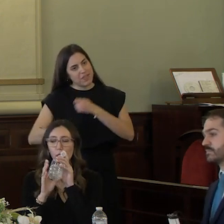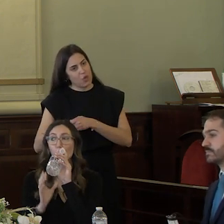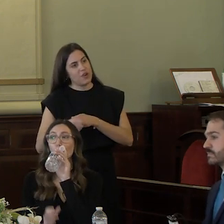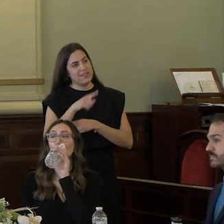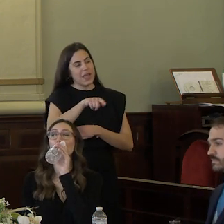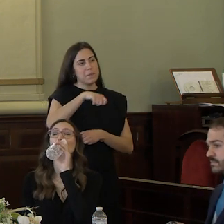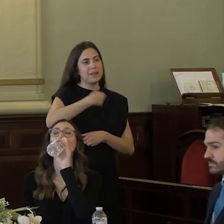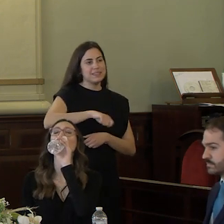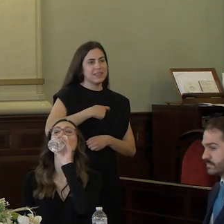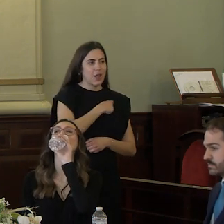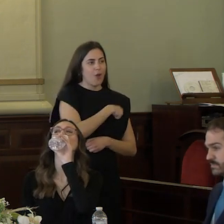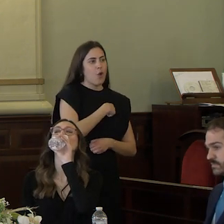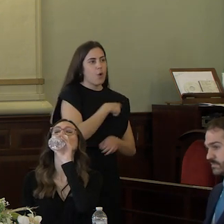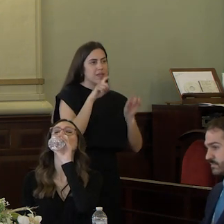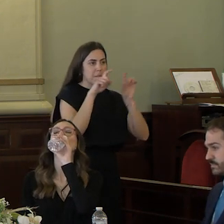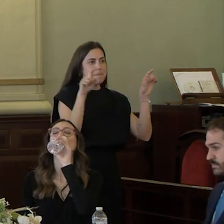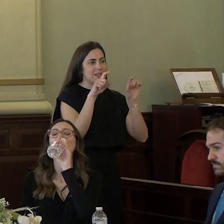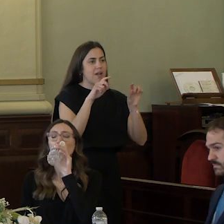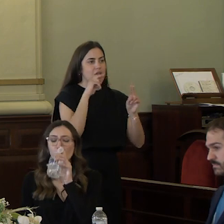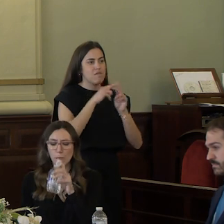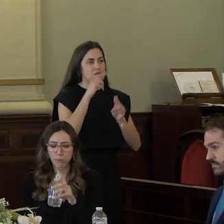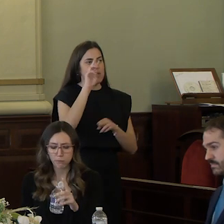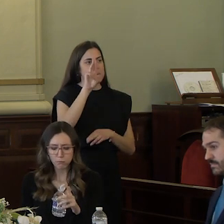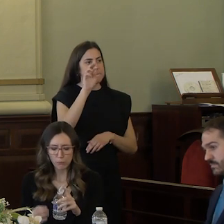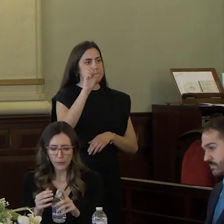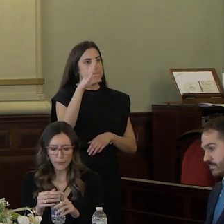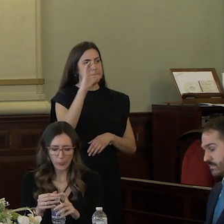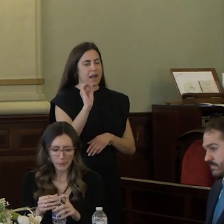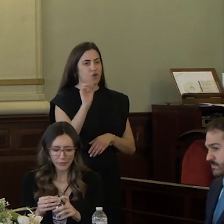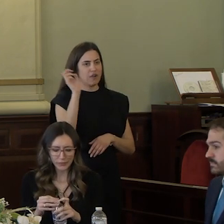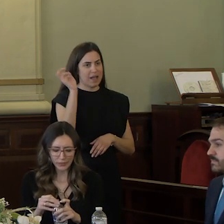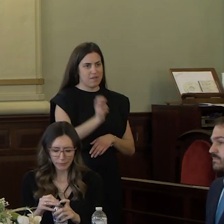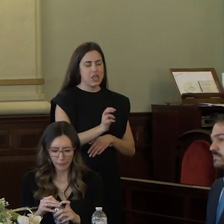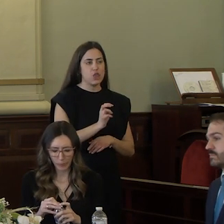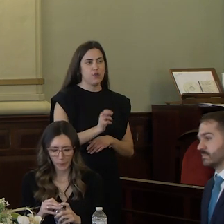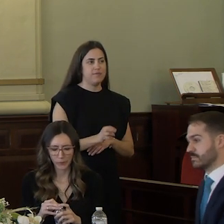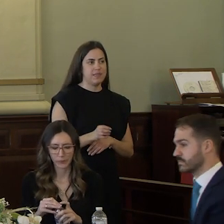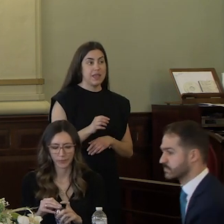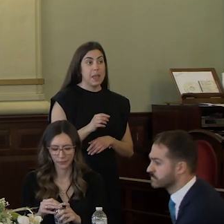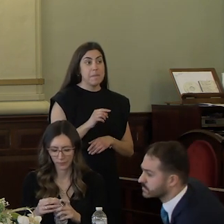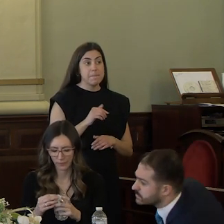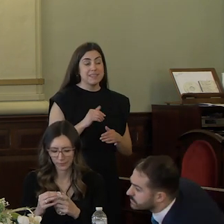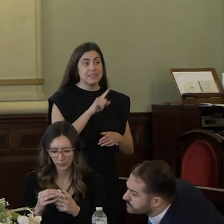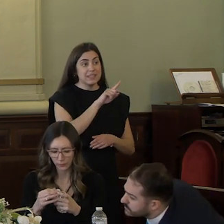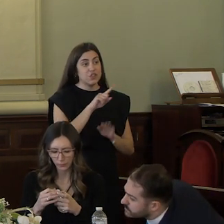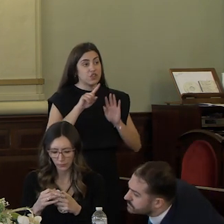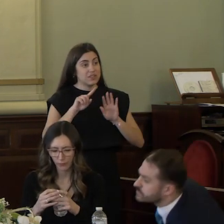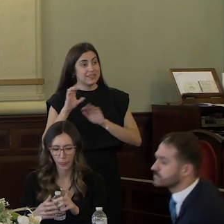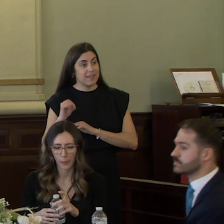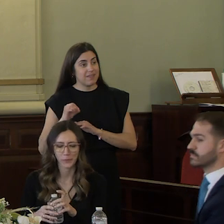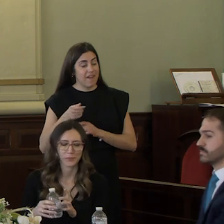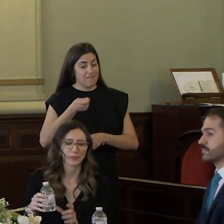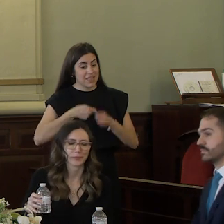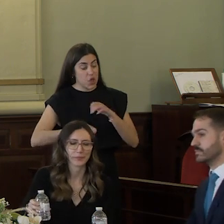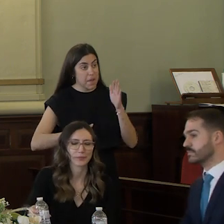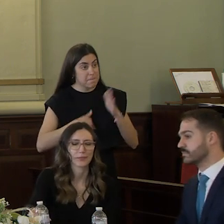presidente del comité de empresa, Paco, que da realidad de que aquí hay un motor de más de 160 vendedores